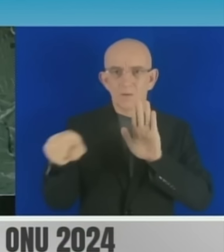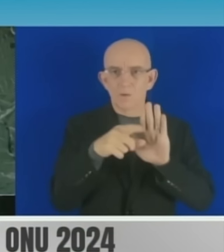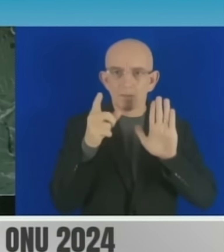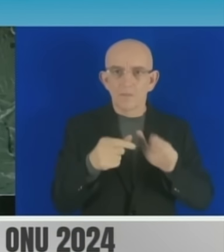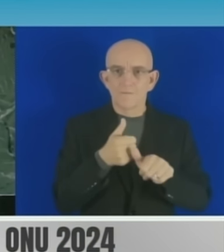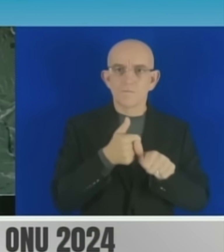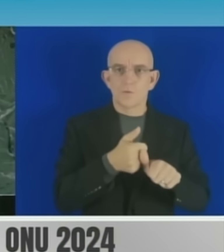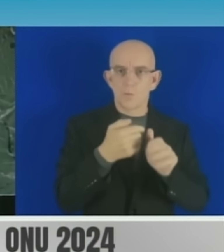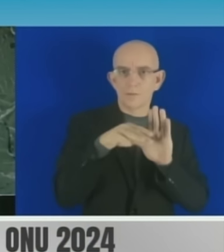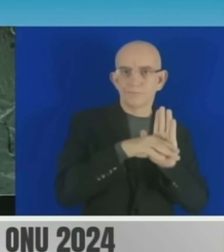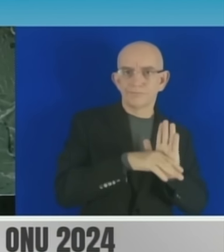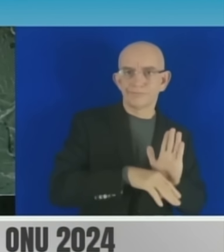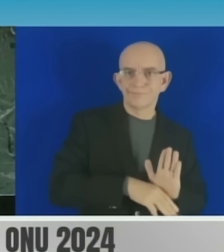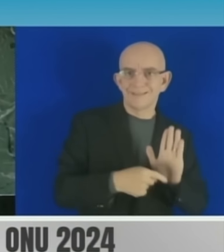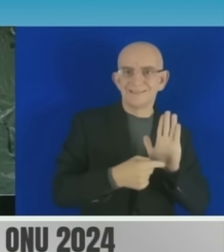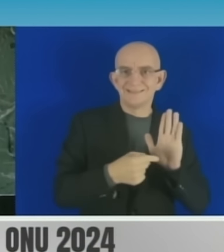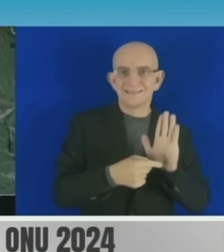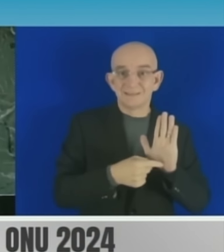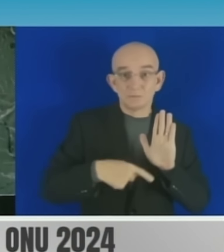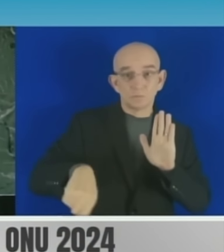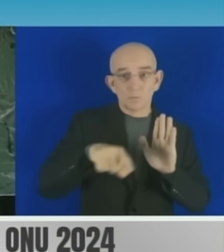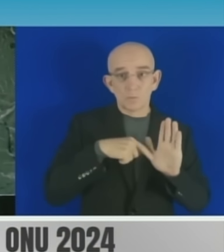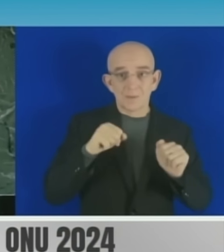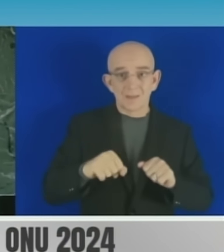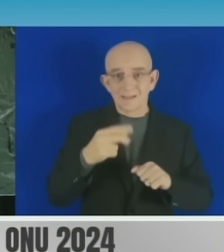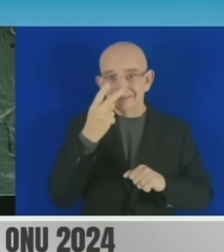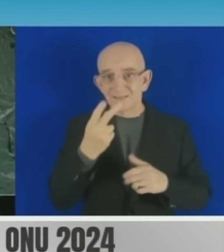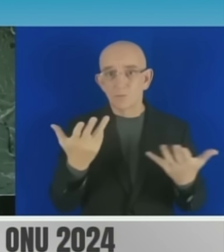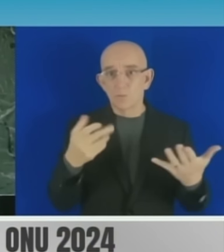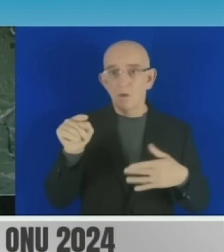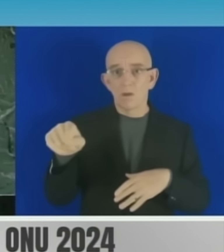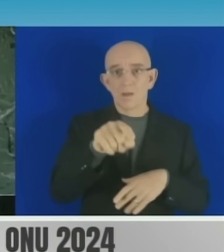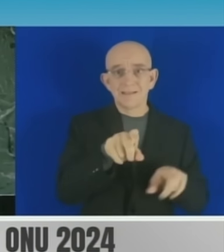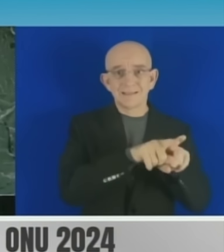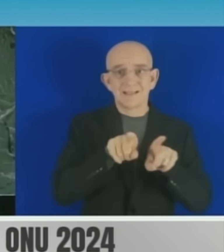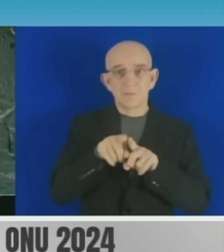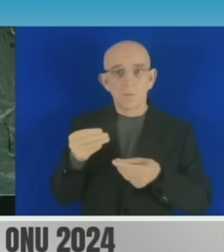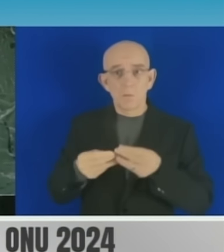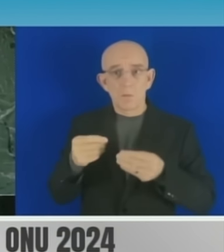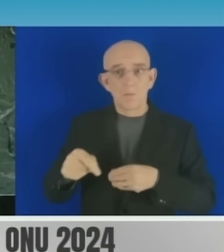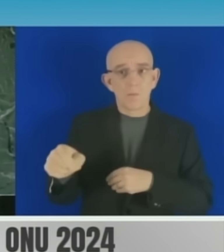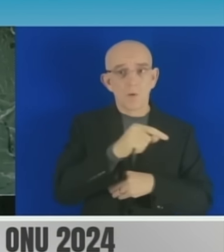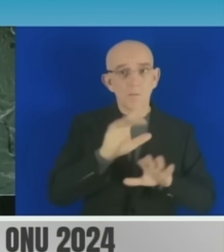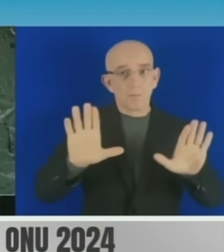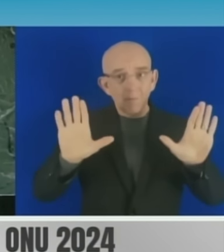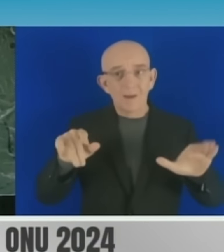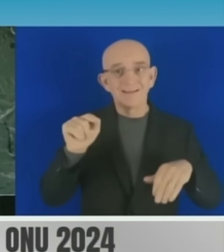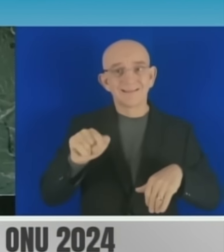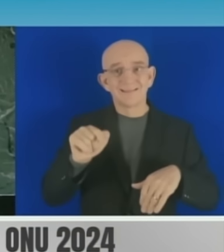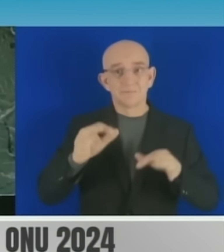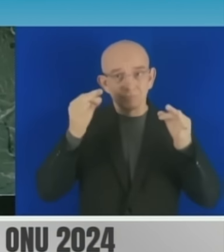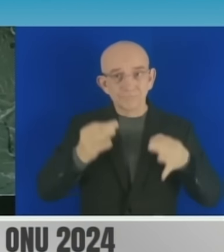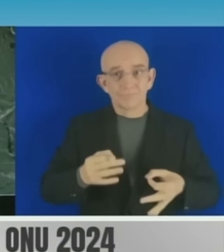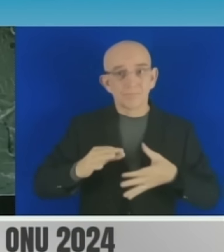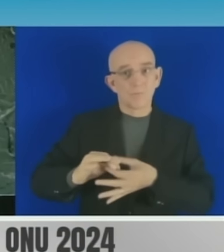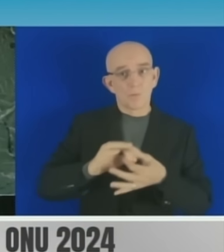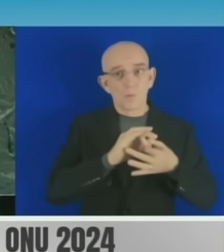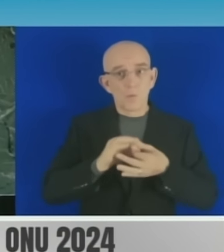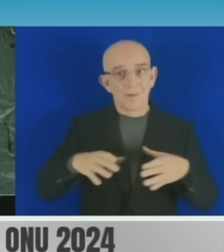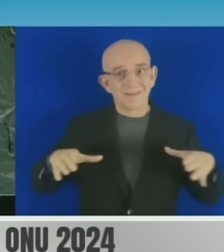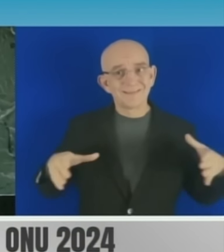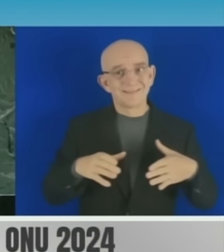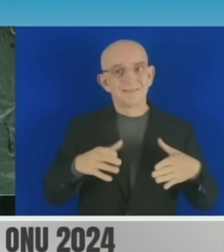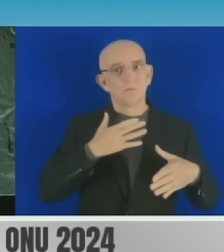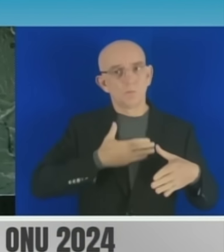multilateralismo y la aplicación sin doble rasero de los principios de la Carta de Naciones Unidas constituyen el núcleo de las relaciones